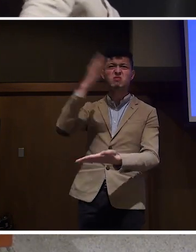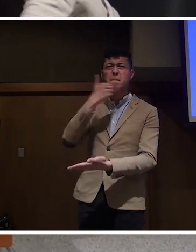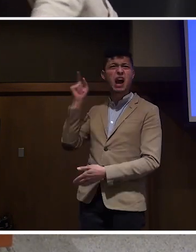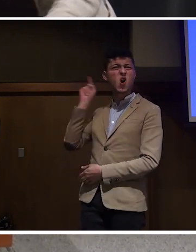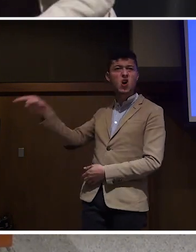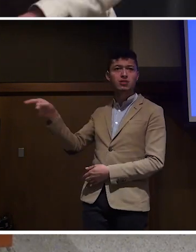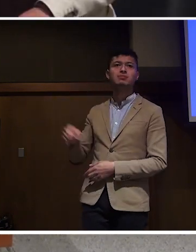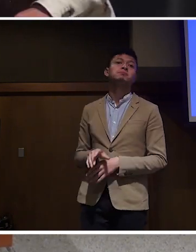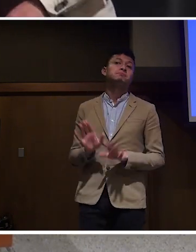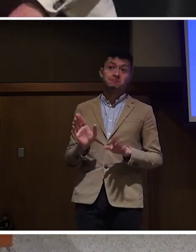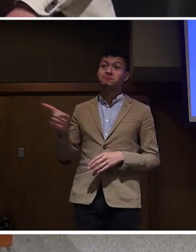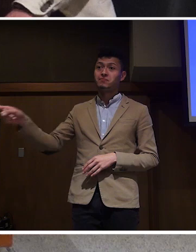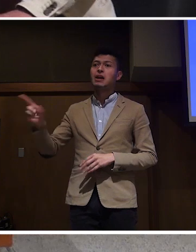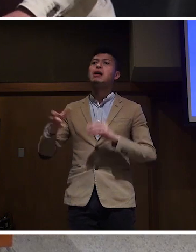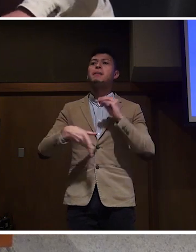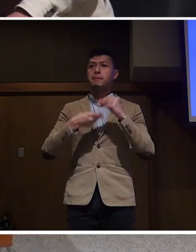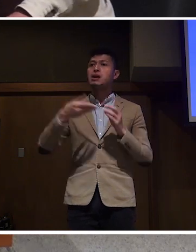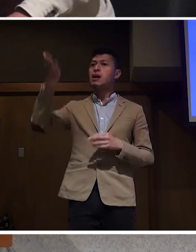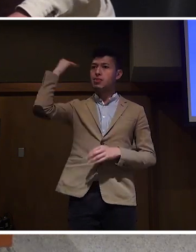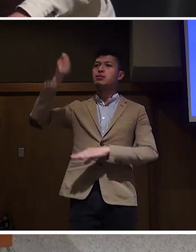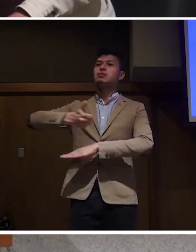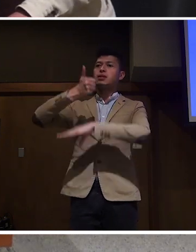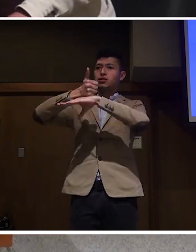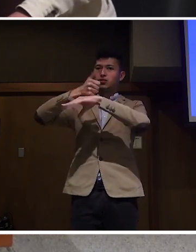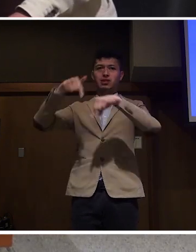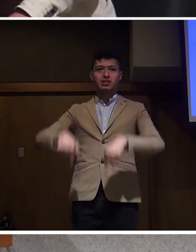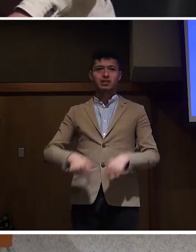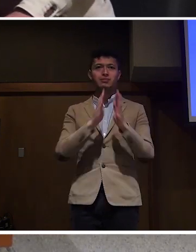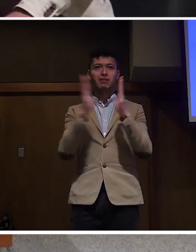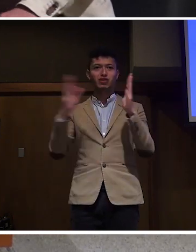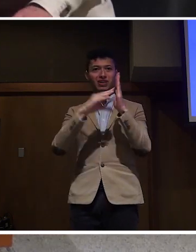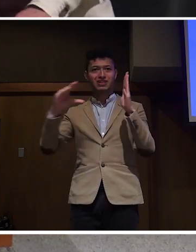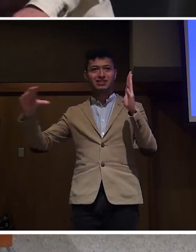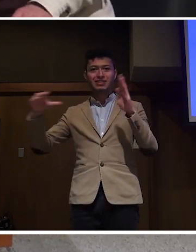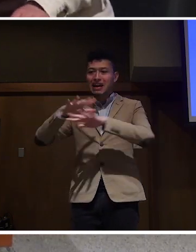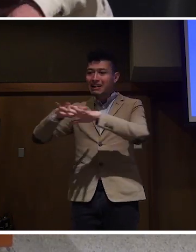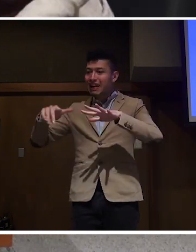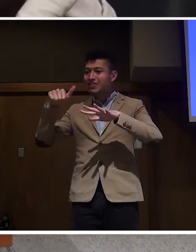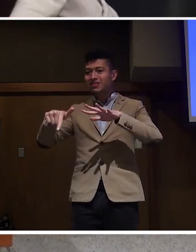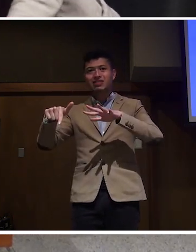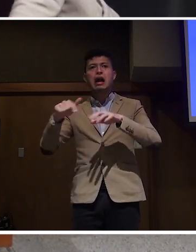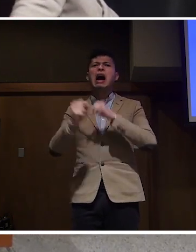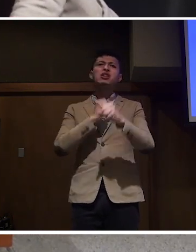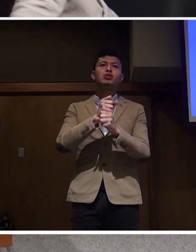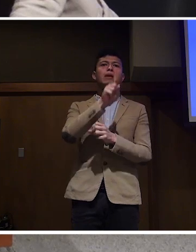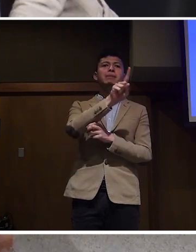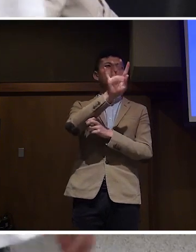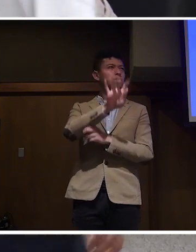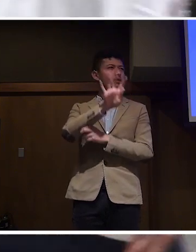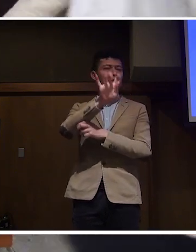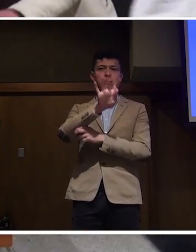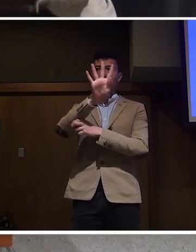Y fue director de la Biblioteca Luis Ángel Arango y su red de bibliotecas y museos entre 1994 y